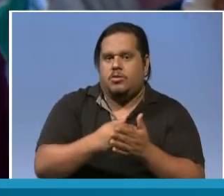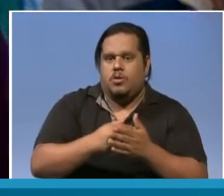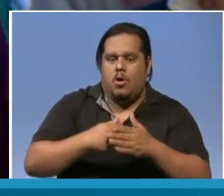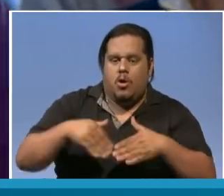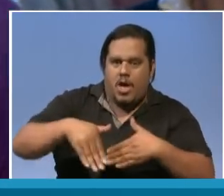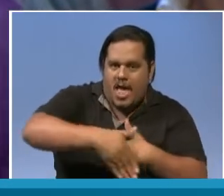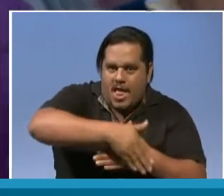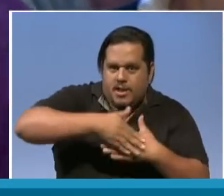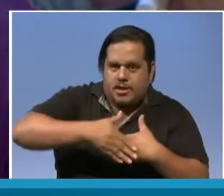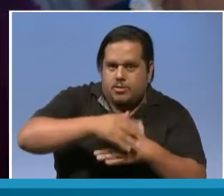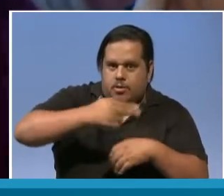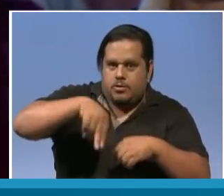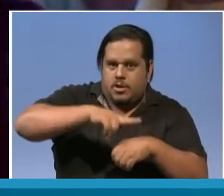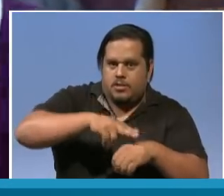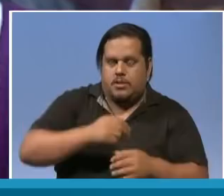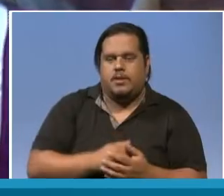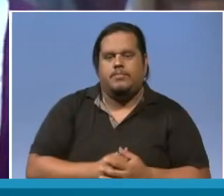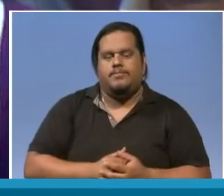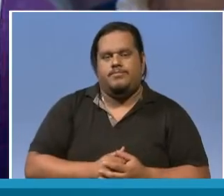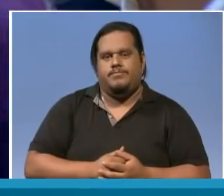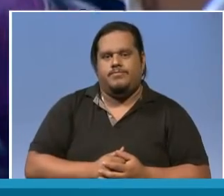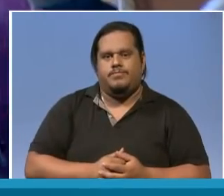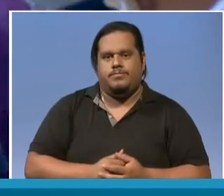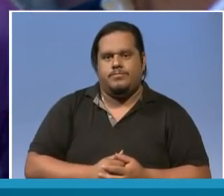territorio nacional.